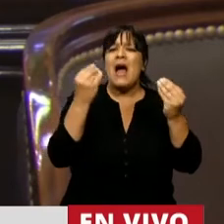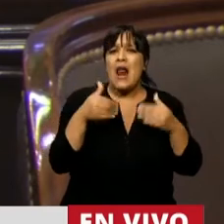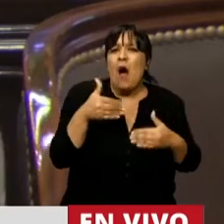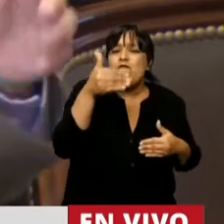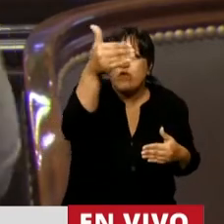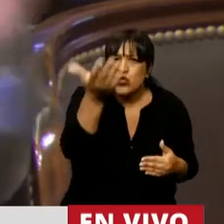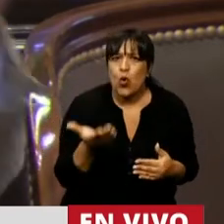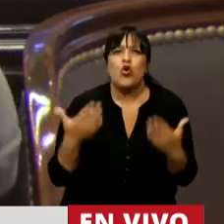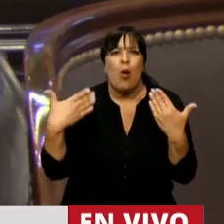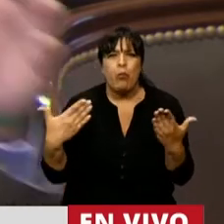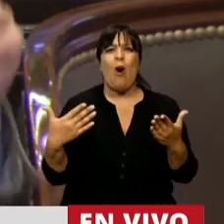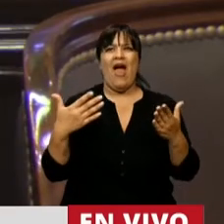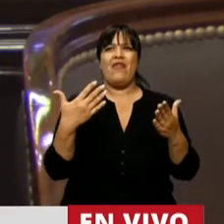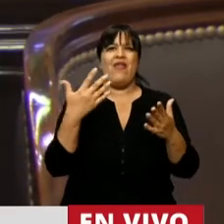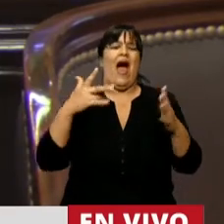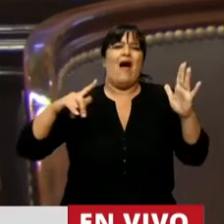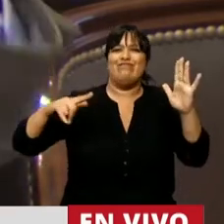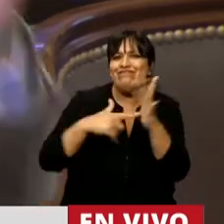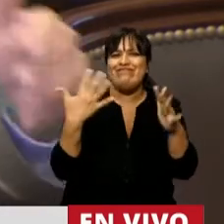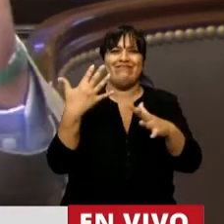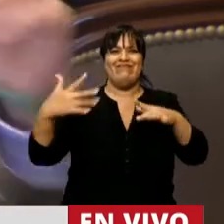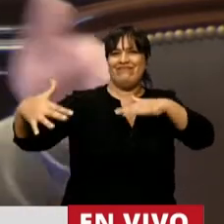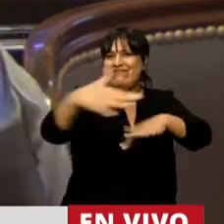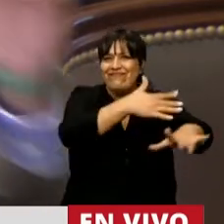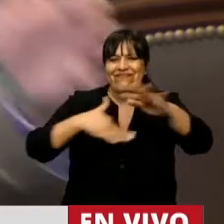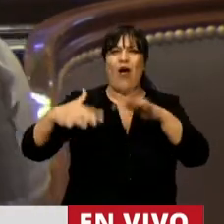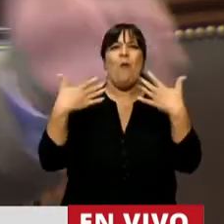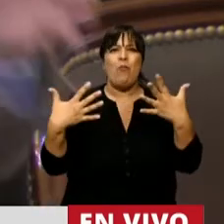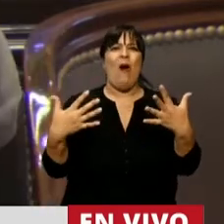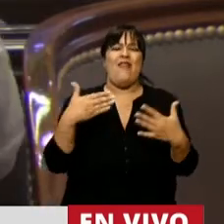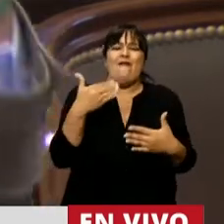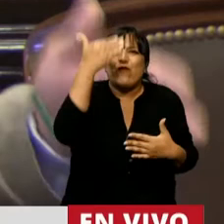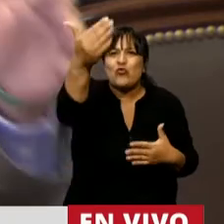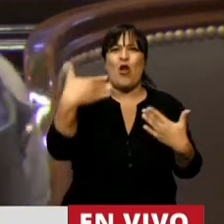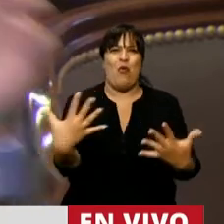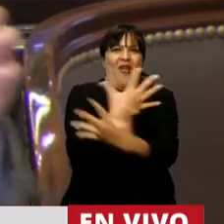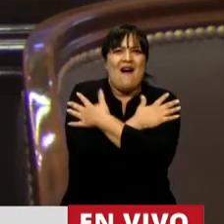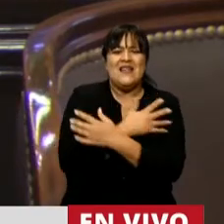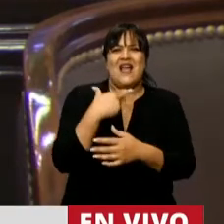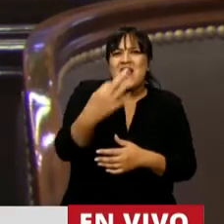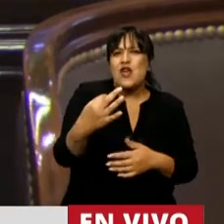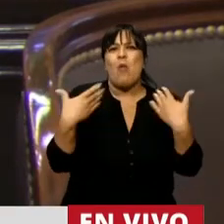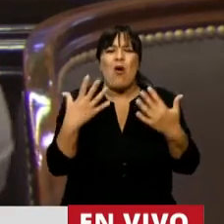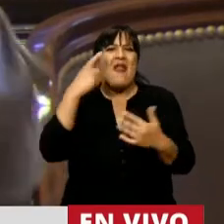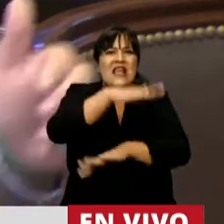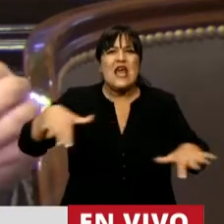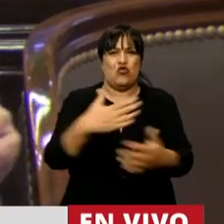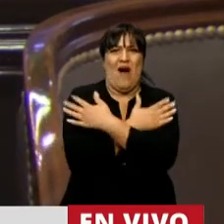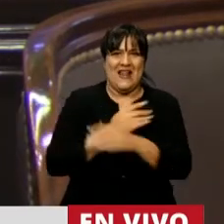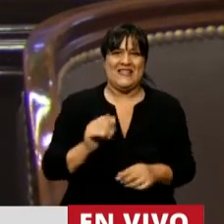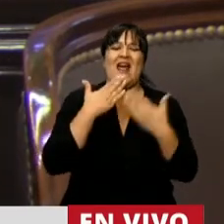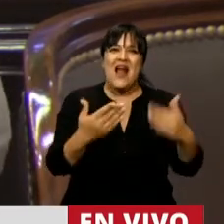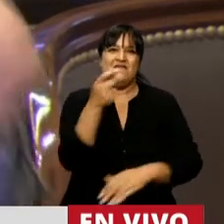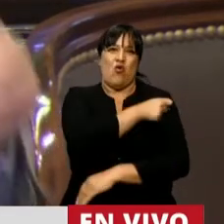puedan poder desenvolverse en la vida próximamente puedan abrazar a sus padres a sus hijos ya sus nietos es el gobierno